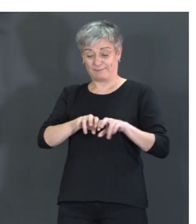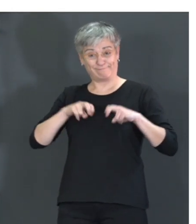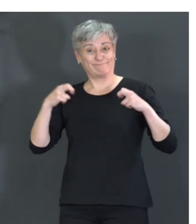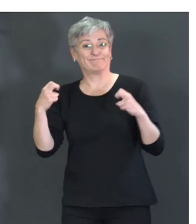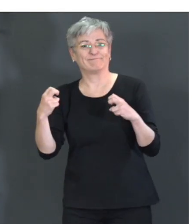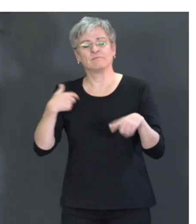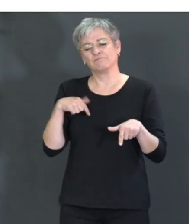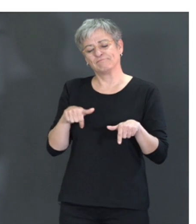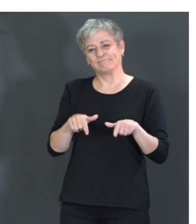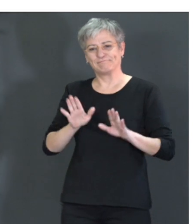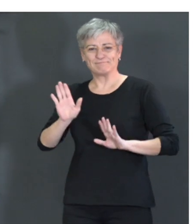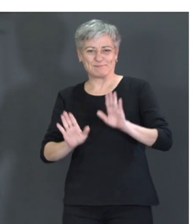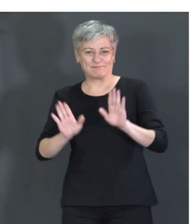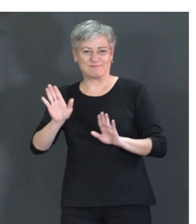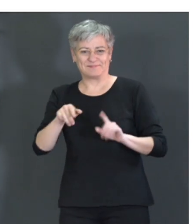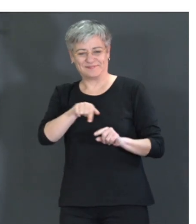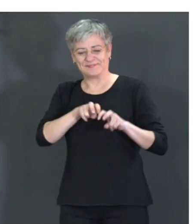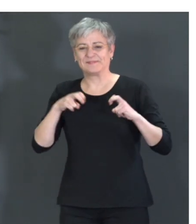poder moderarla.